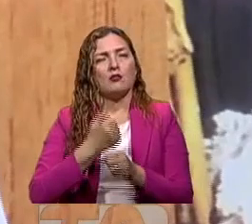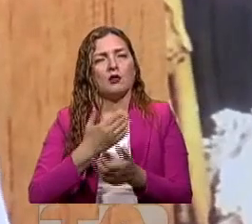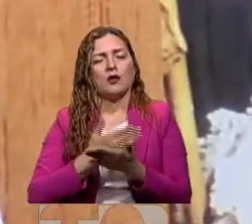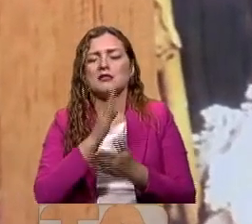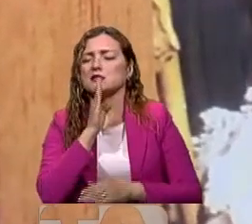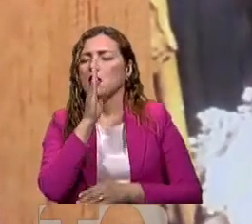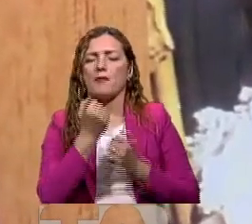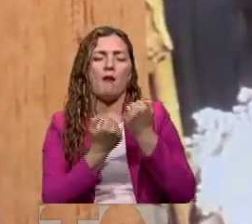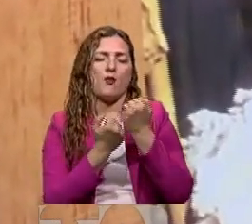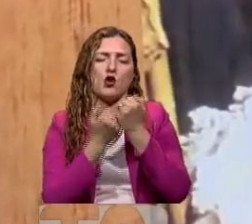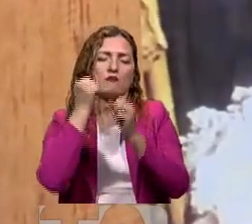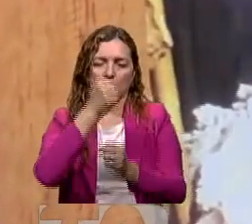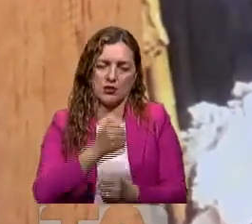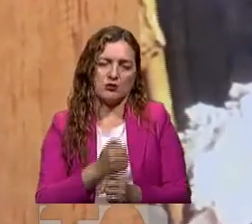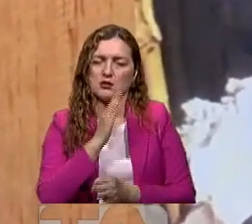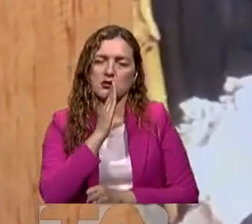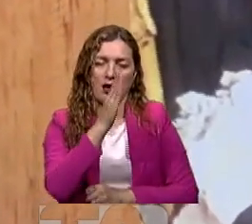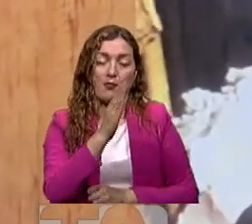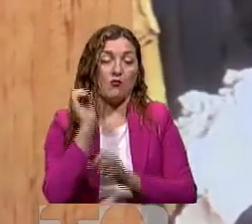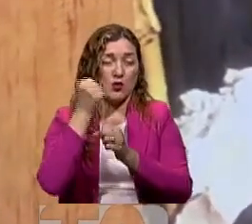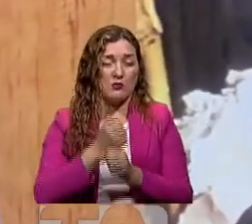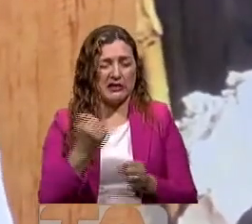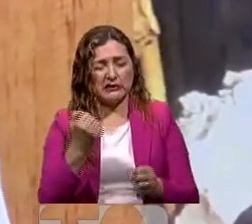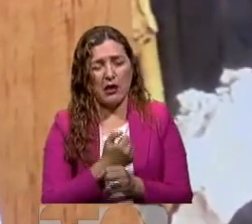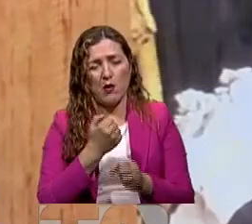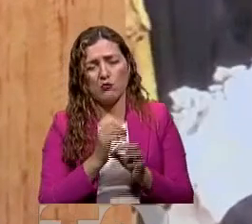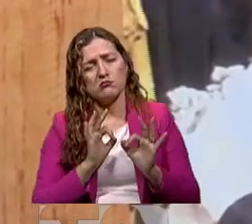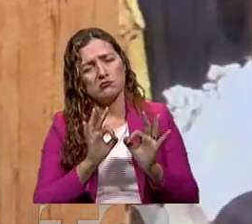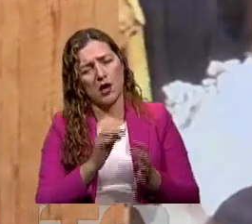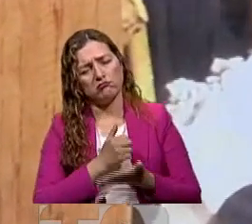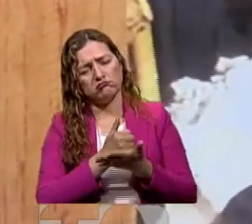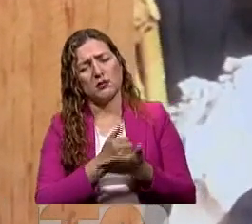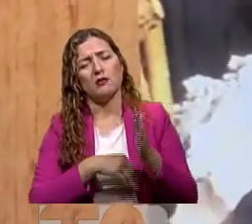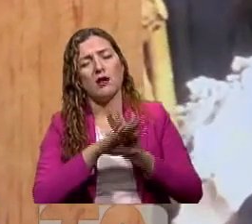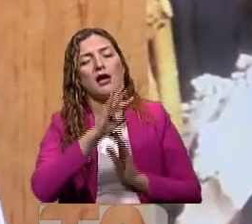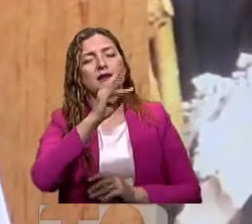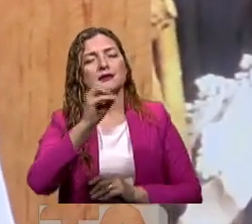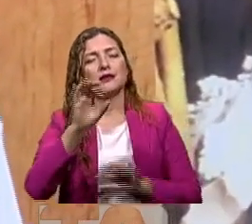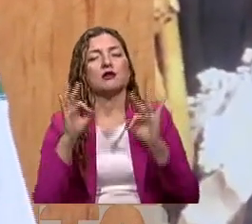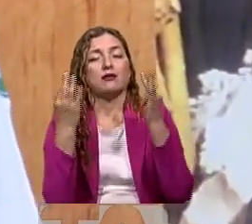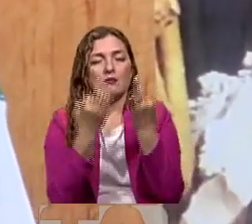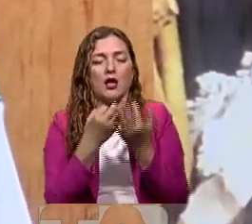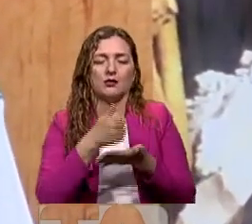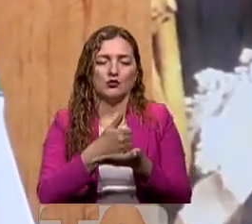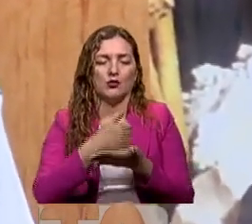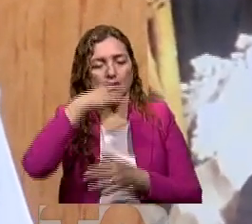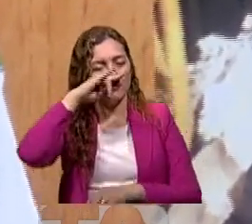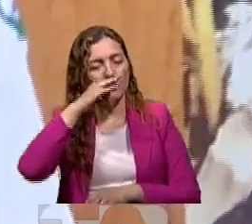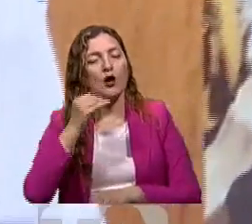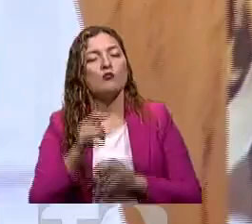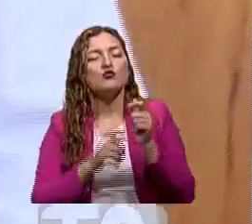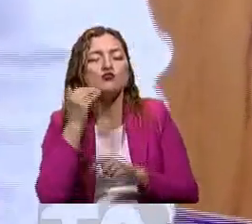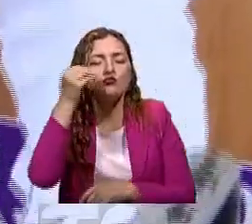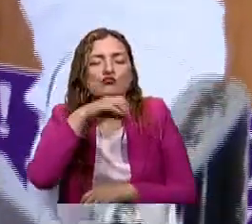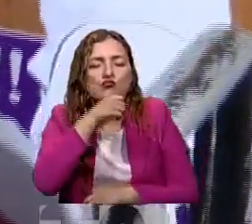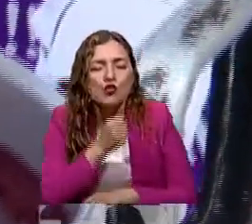apoyamos siempre a la Fundación Jonathan, que es una fundación que hace mucho bien, ayuda a más de 700 familias de niños y personas mayores